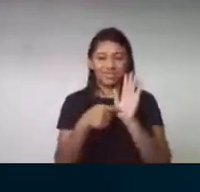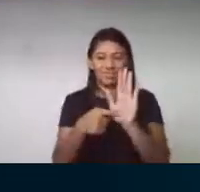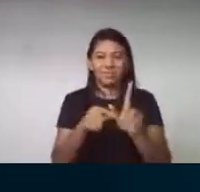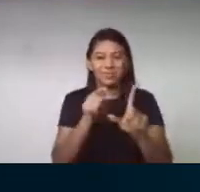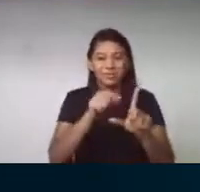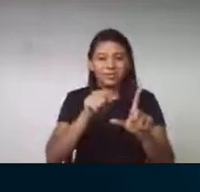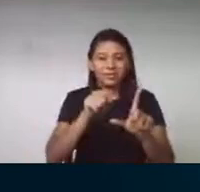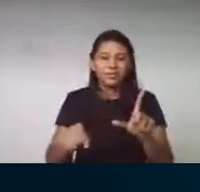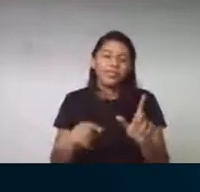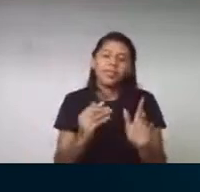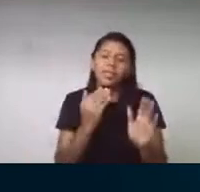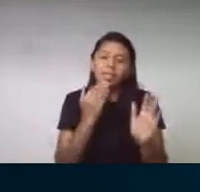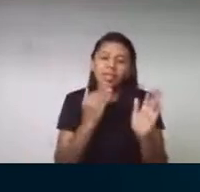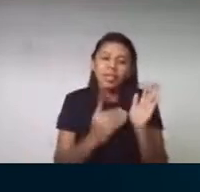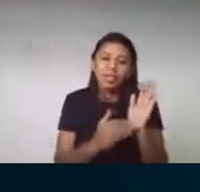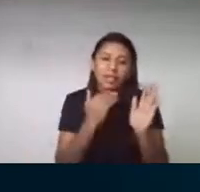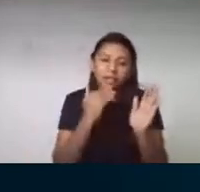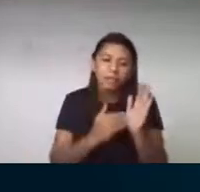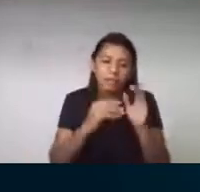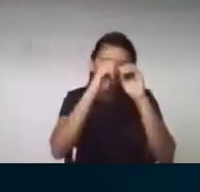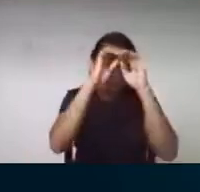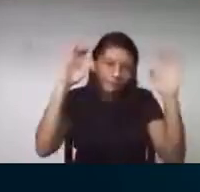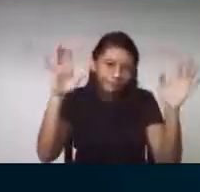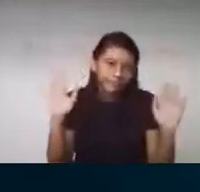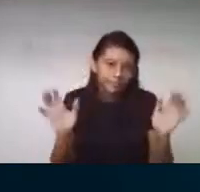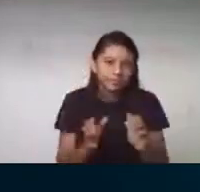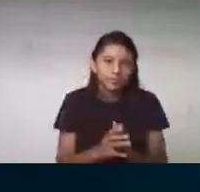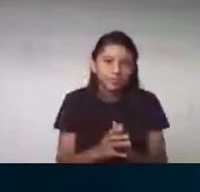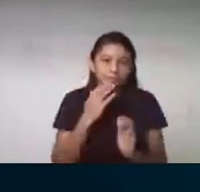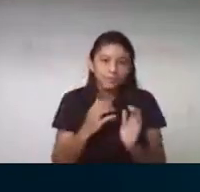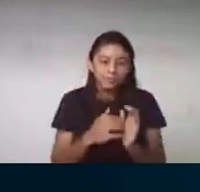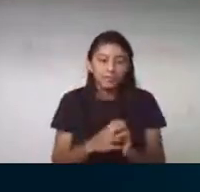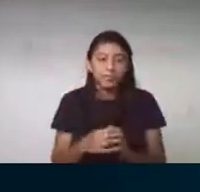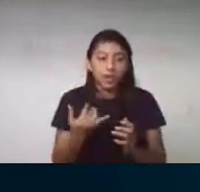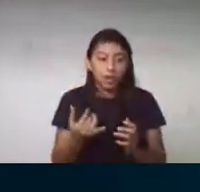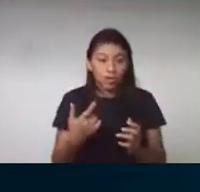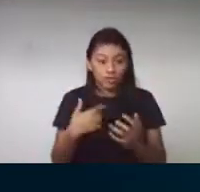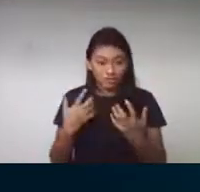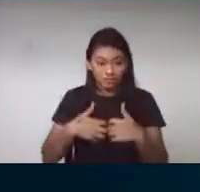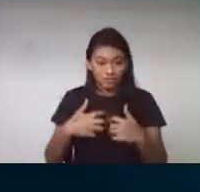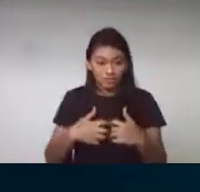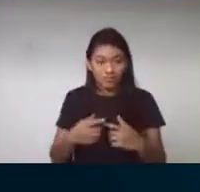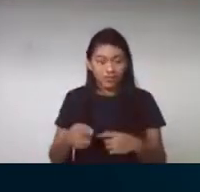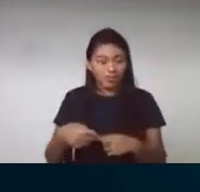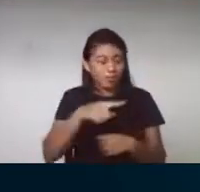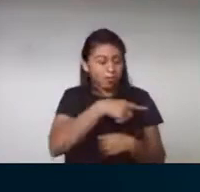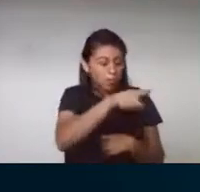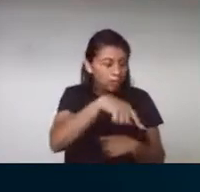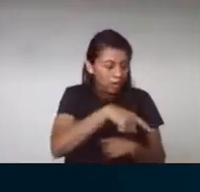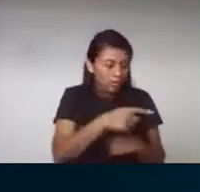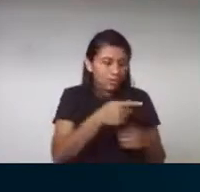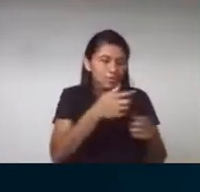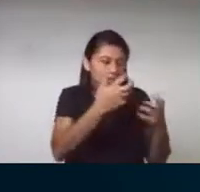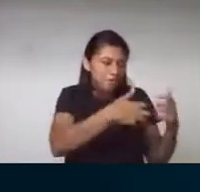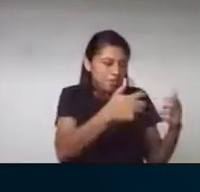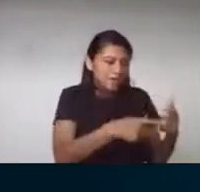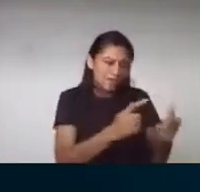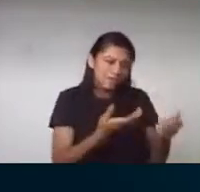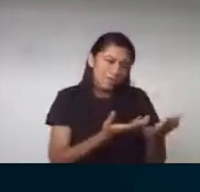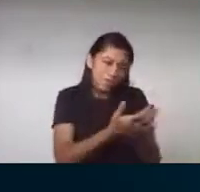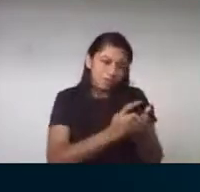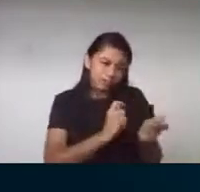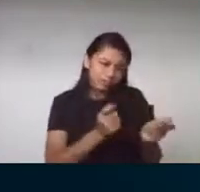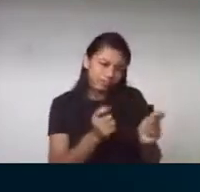real. Entonces, digamos, nos proponemos a reducir el consumo energético de las plantas de tratamiento cambiando las tecnologías, por ejemplo, de